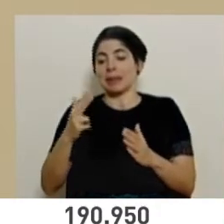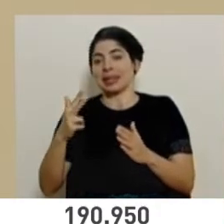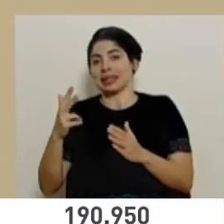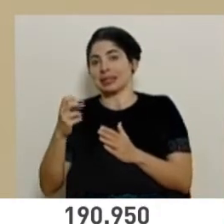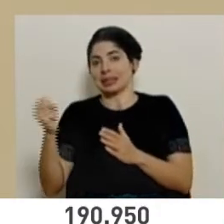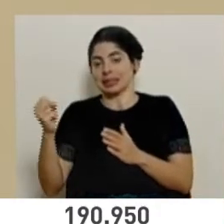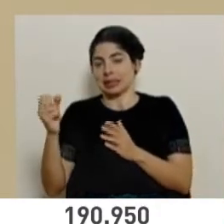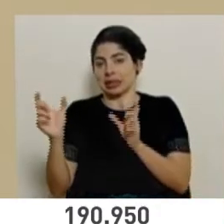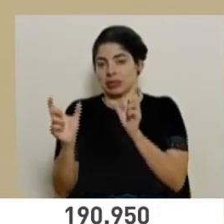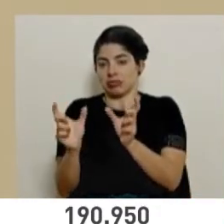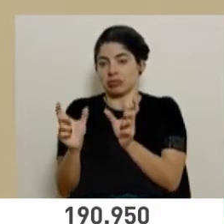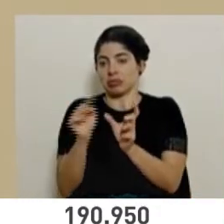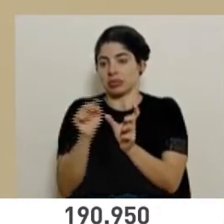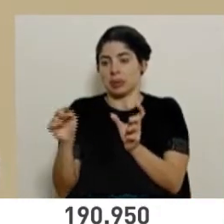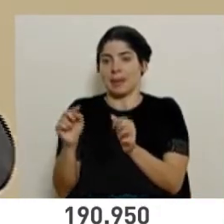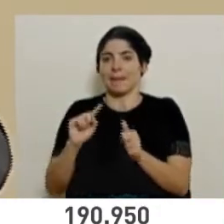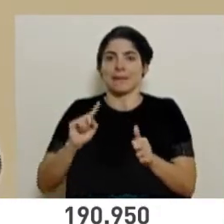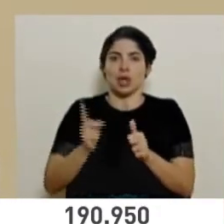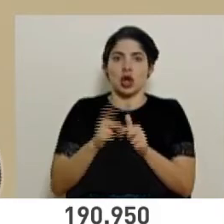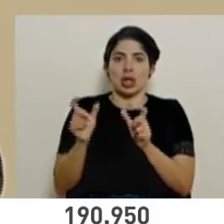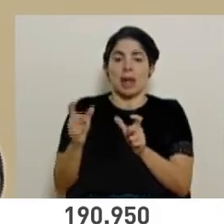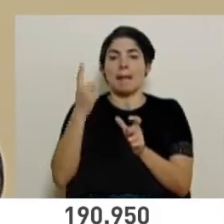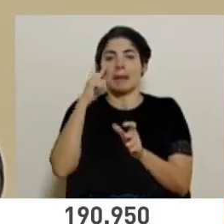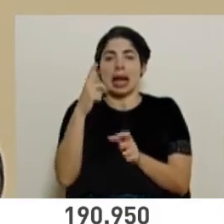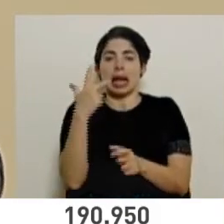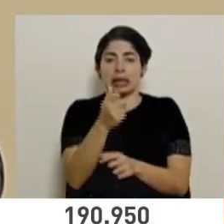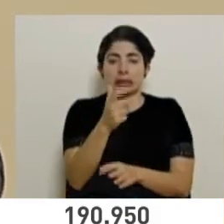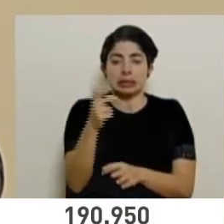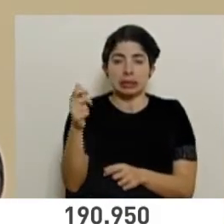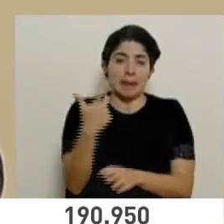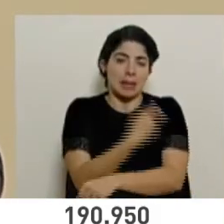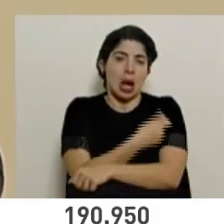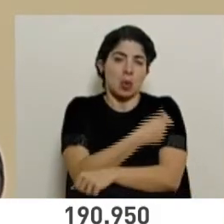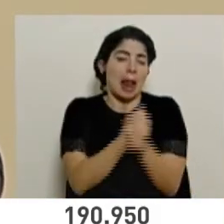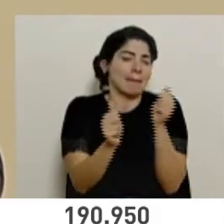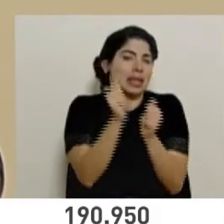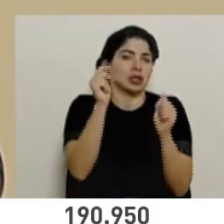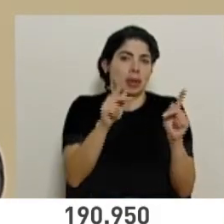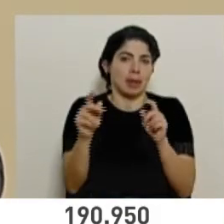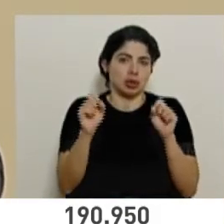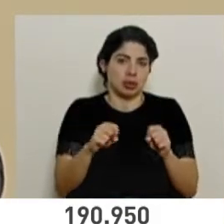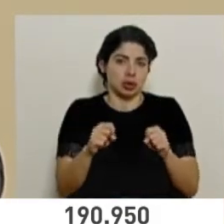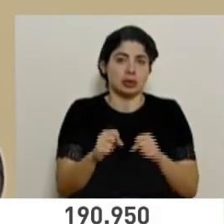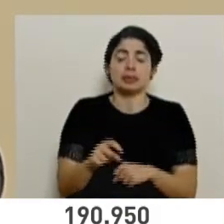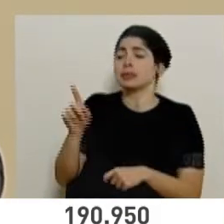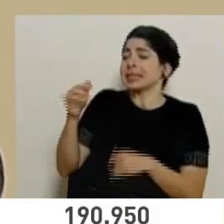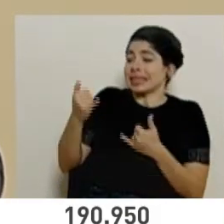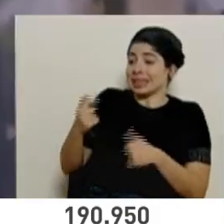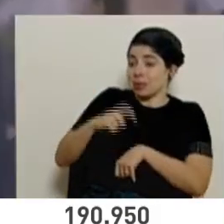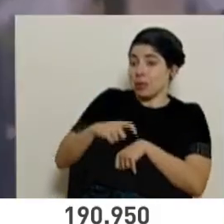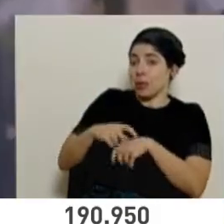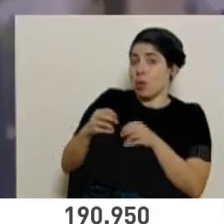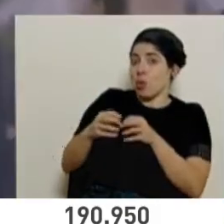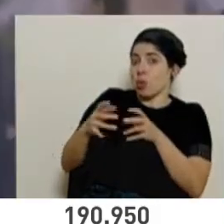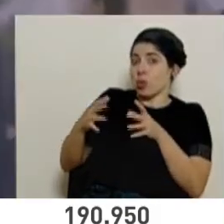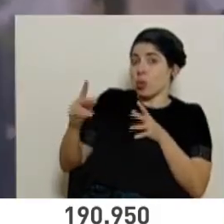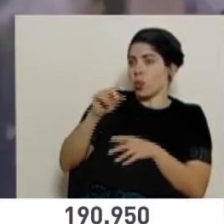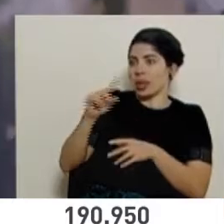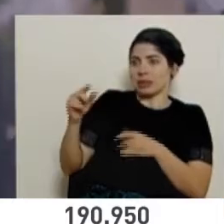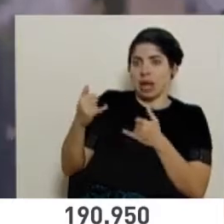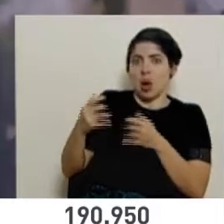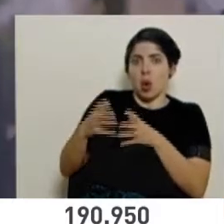tercero, para poder cubrir la mayor cantidad de personas posible. Okay. Y ante este aumento de casos que mostraron, por ejemplo, en la última